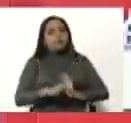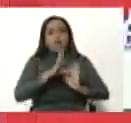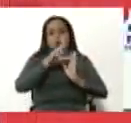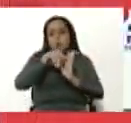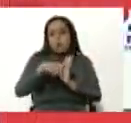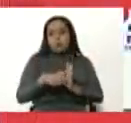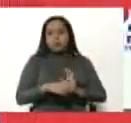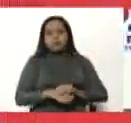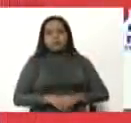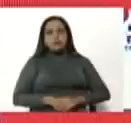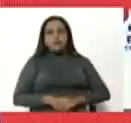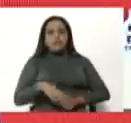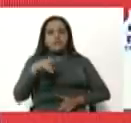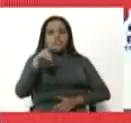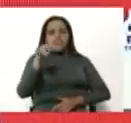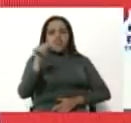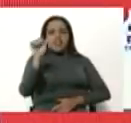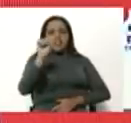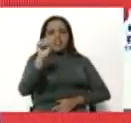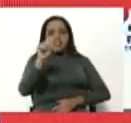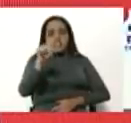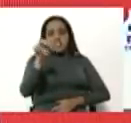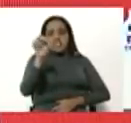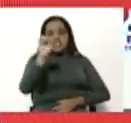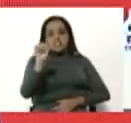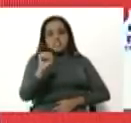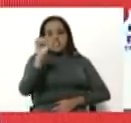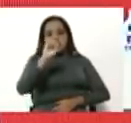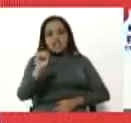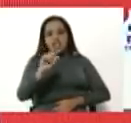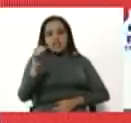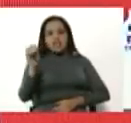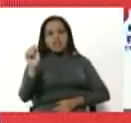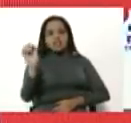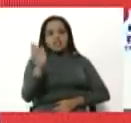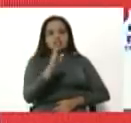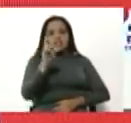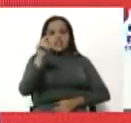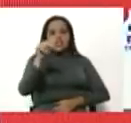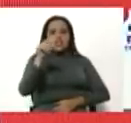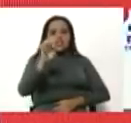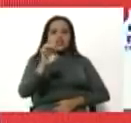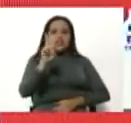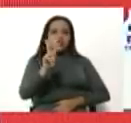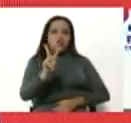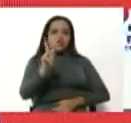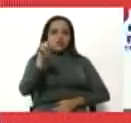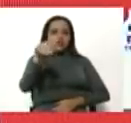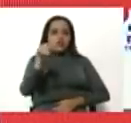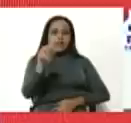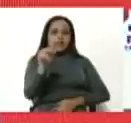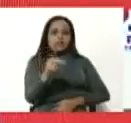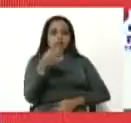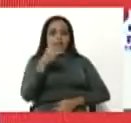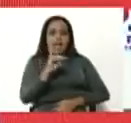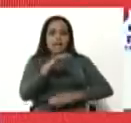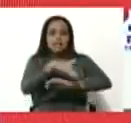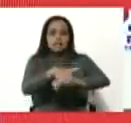Vanessa Newman, que está en el Reino Unido. Tiene además